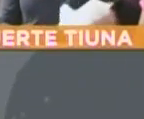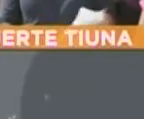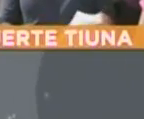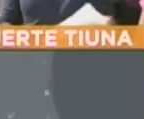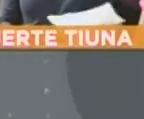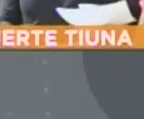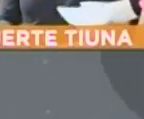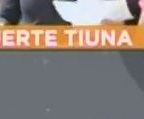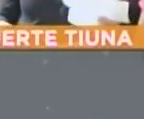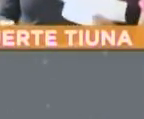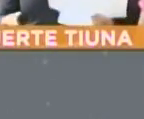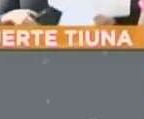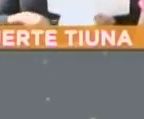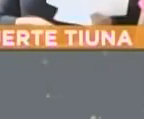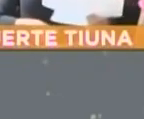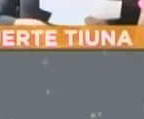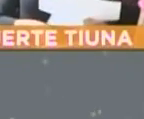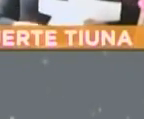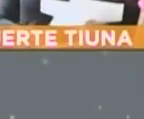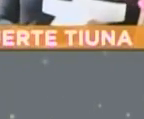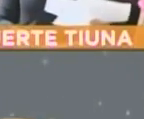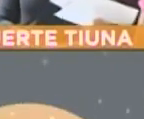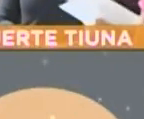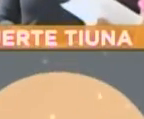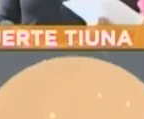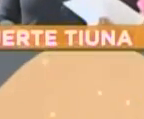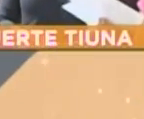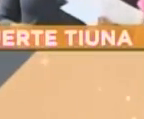Corazón a cebulla, ¿vale?